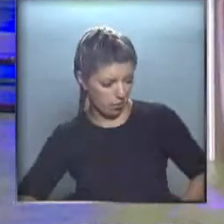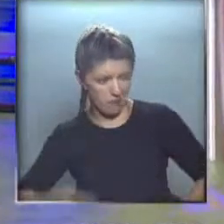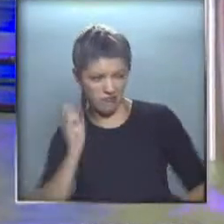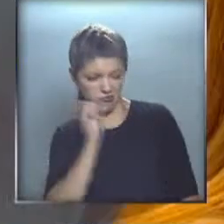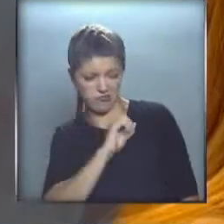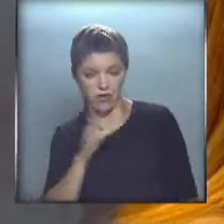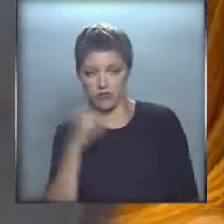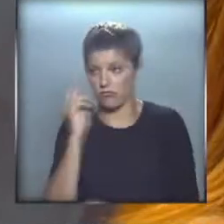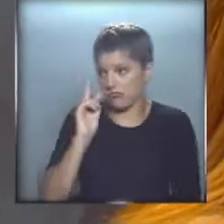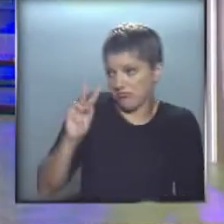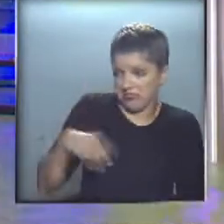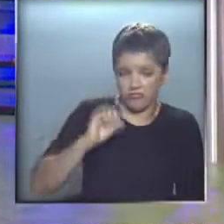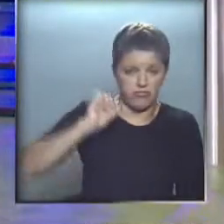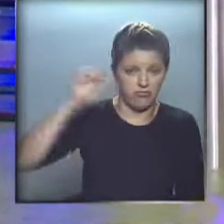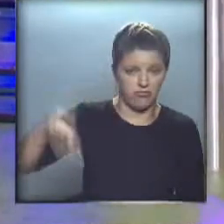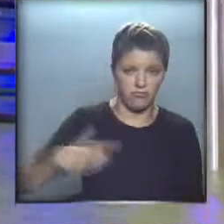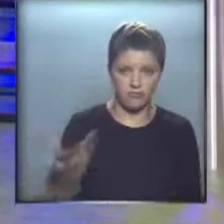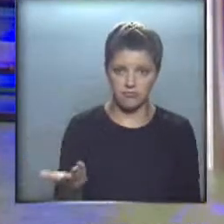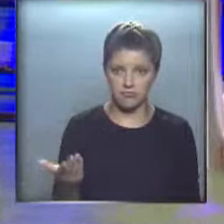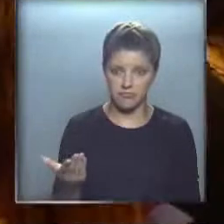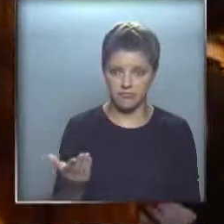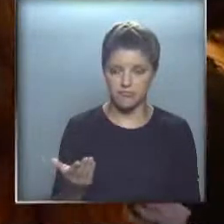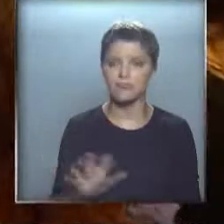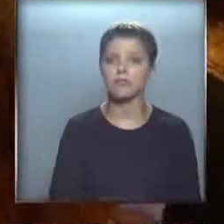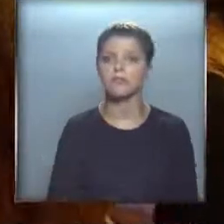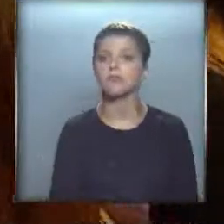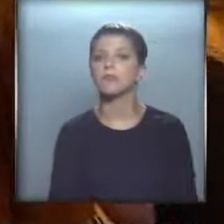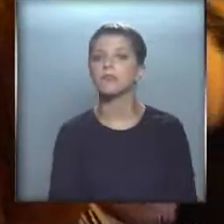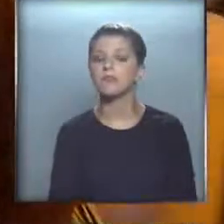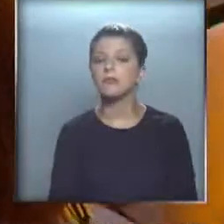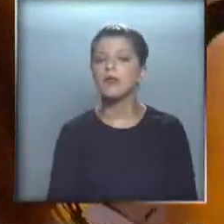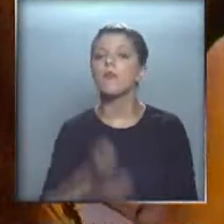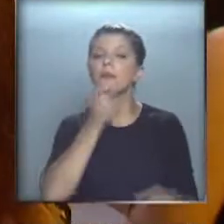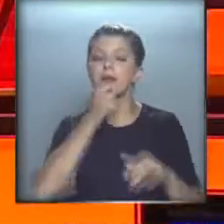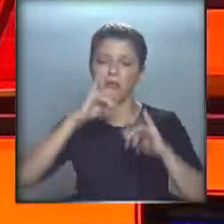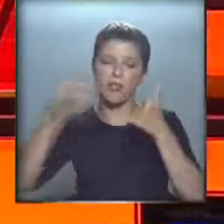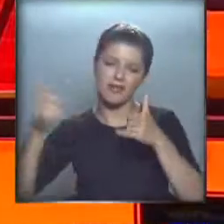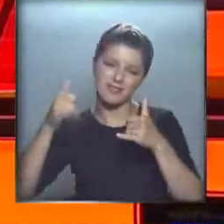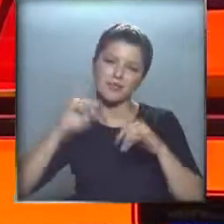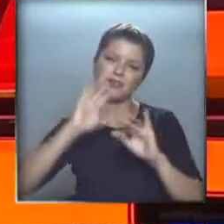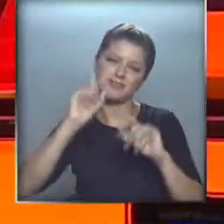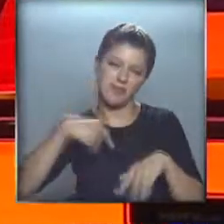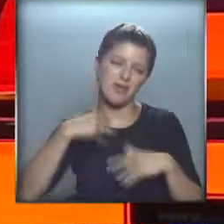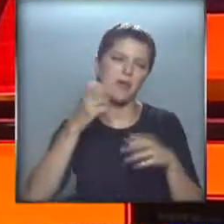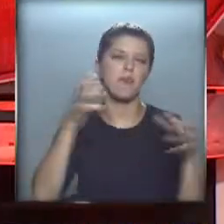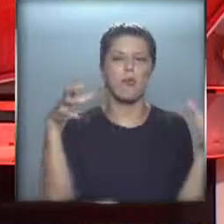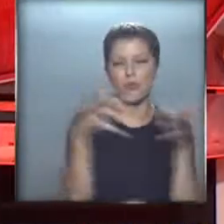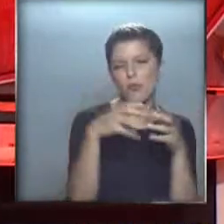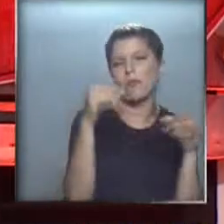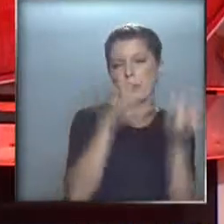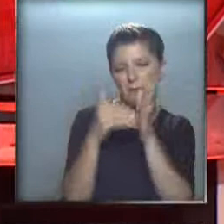importa? Sí, pero es muy fácil, un par de años después, ¿no? Cuando sos adolescente, sabes que te juntás con un grupo de amigos porque escuchas cumbia.